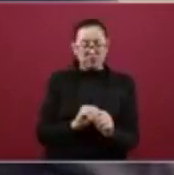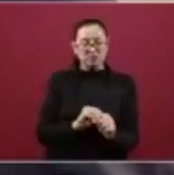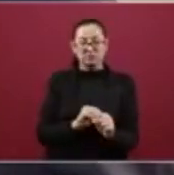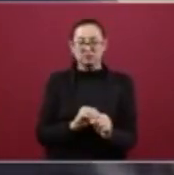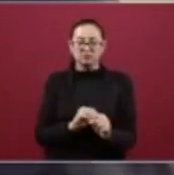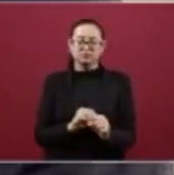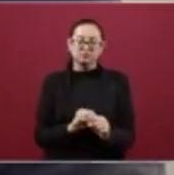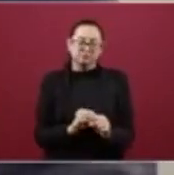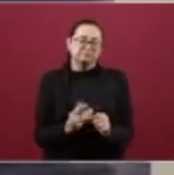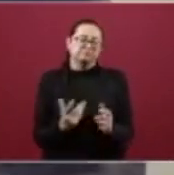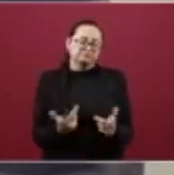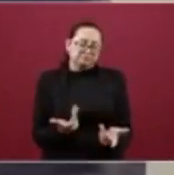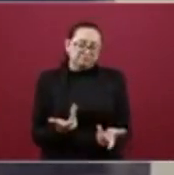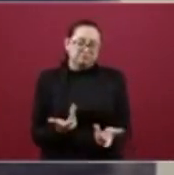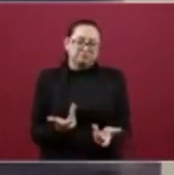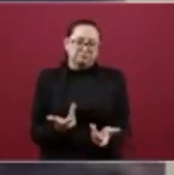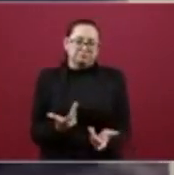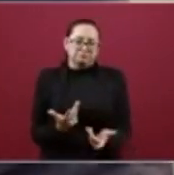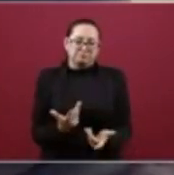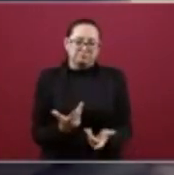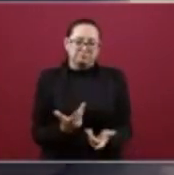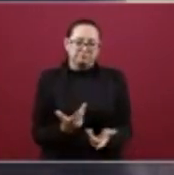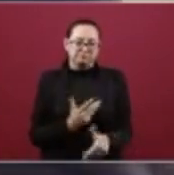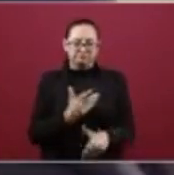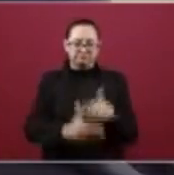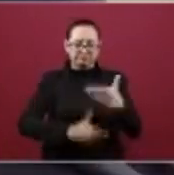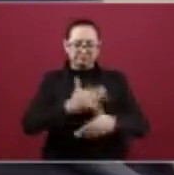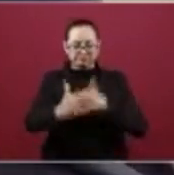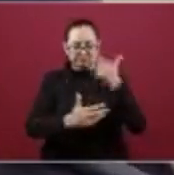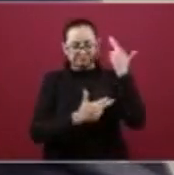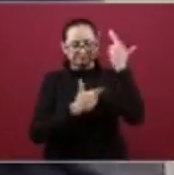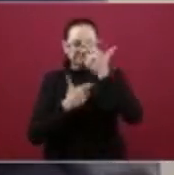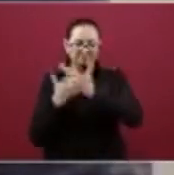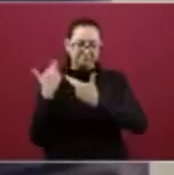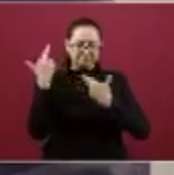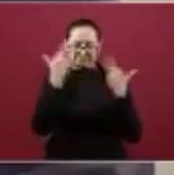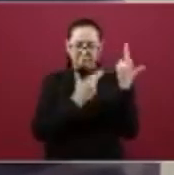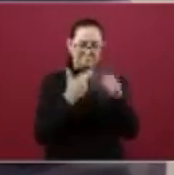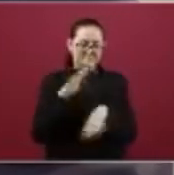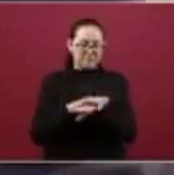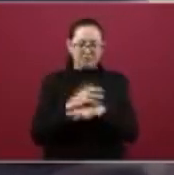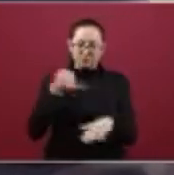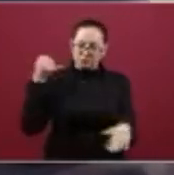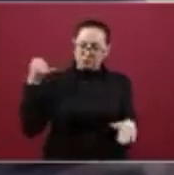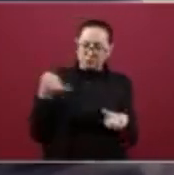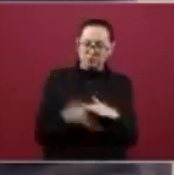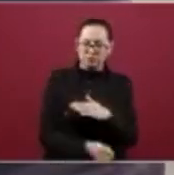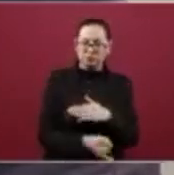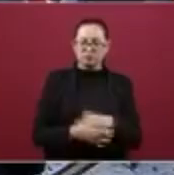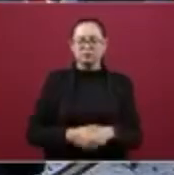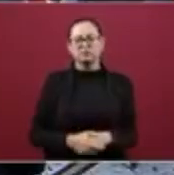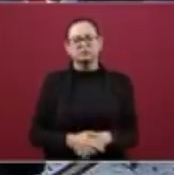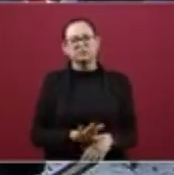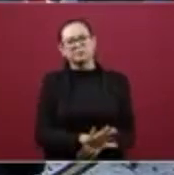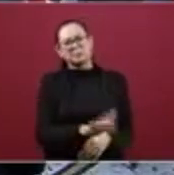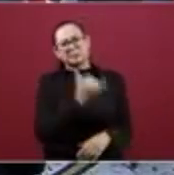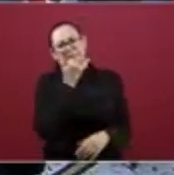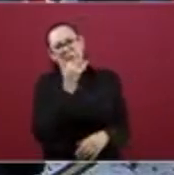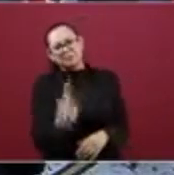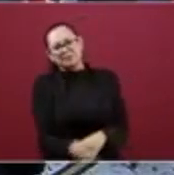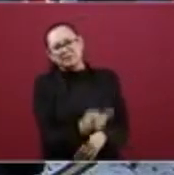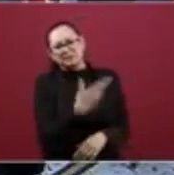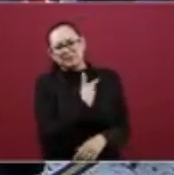y vamos a llevar a cabo una revisión a fondo, exhaustiva.